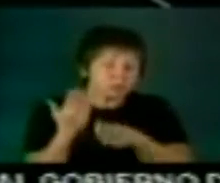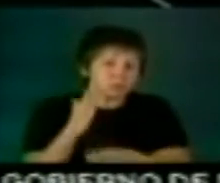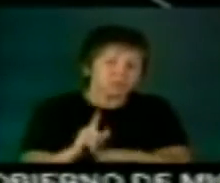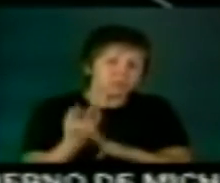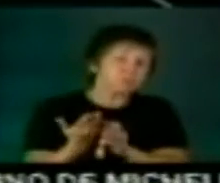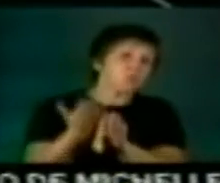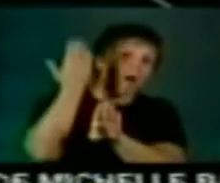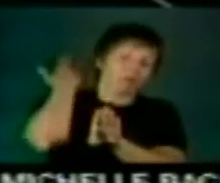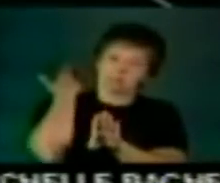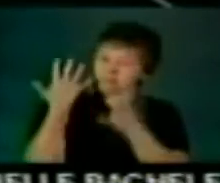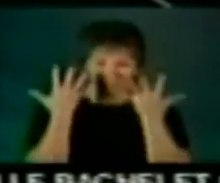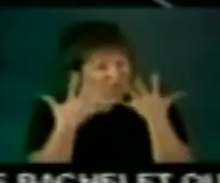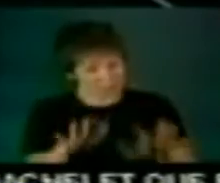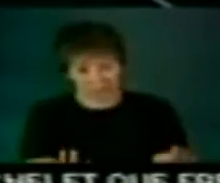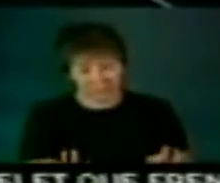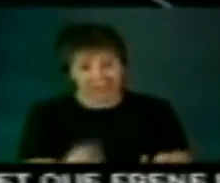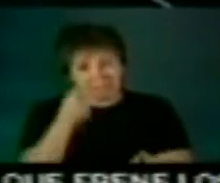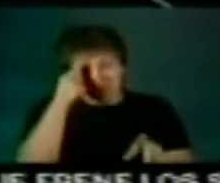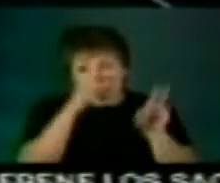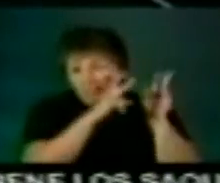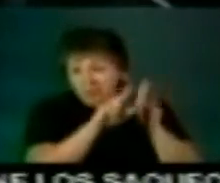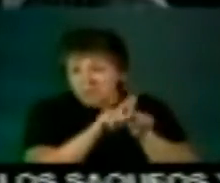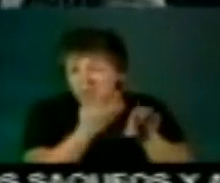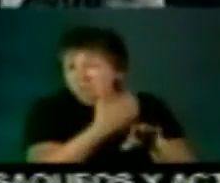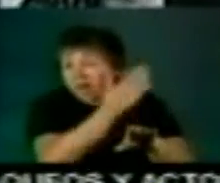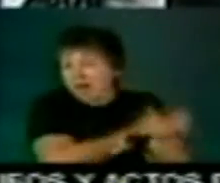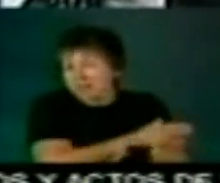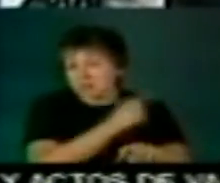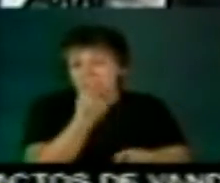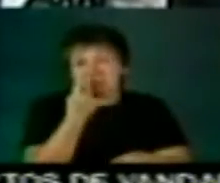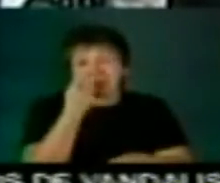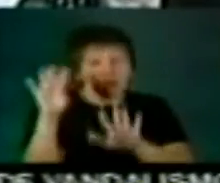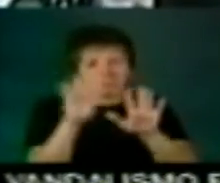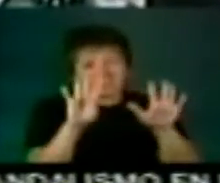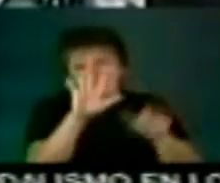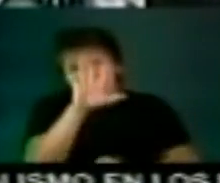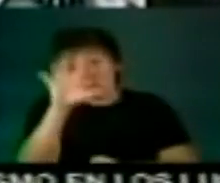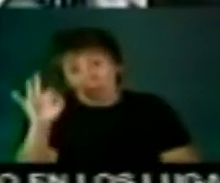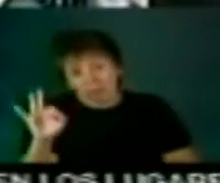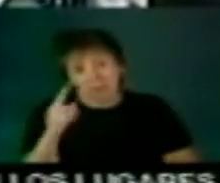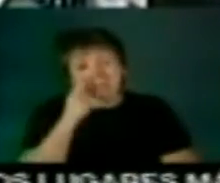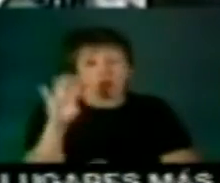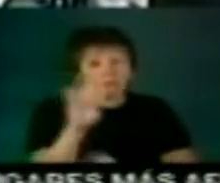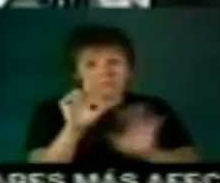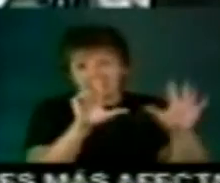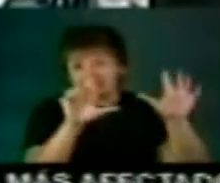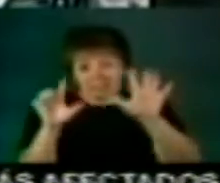En particular, no queremos que nos vuelva a pasar lo que ocurrió en los años 50 al 70, cuando la sociedad,